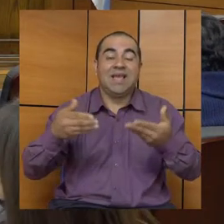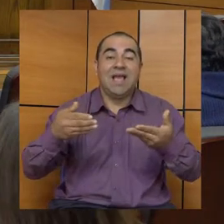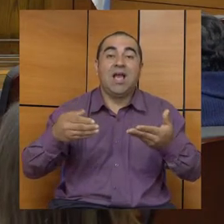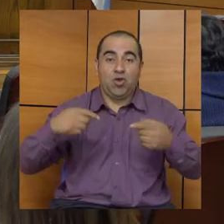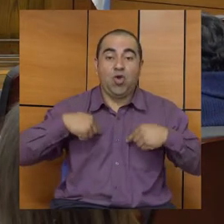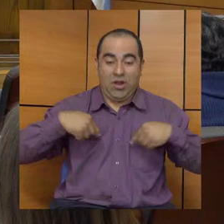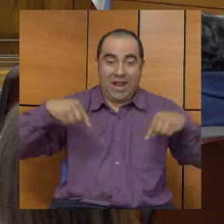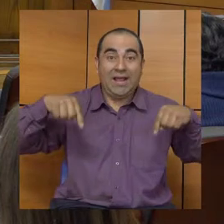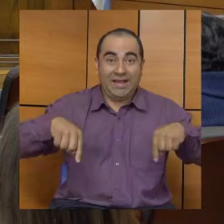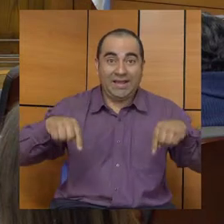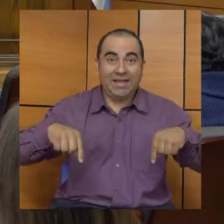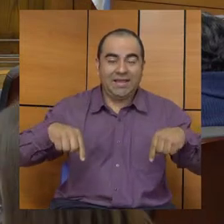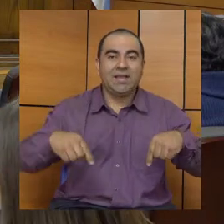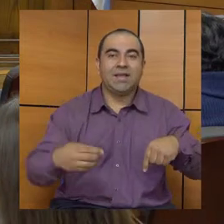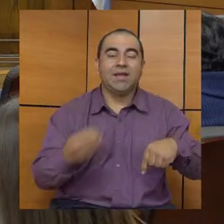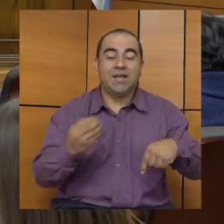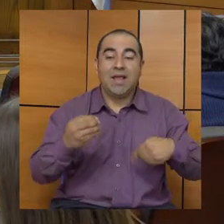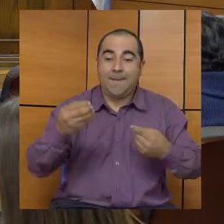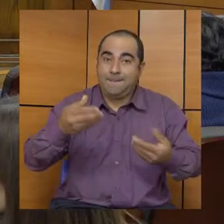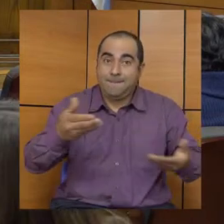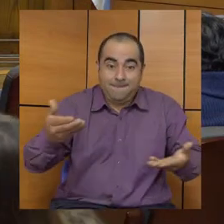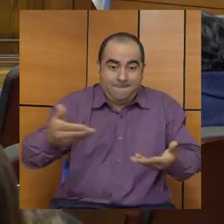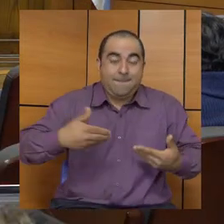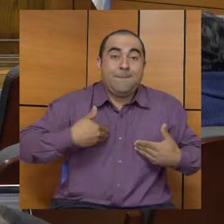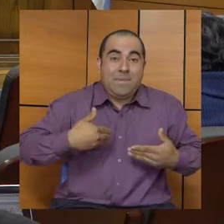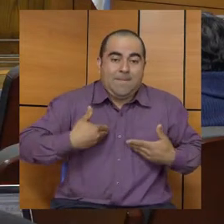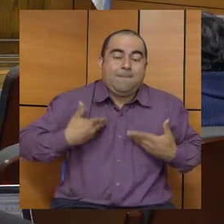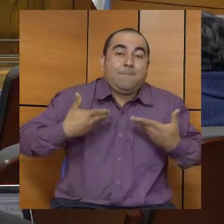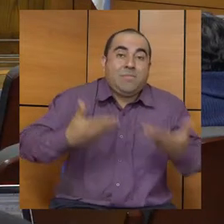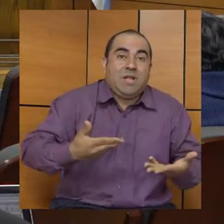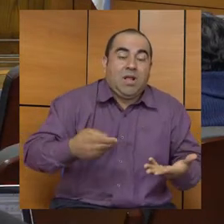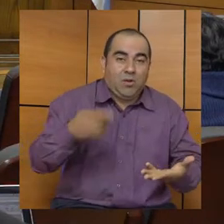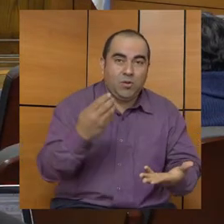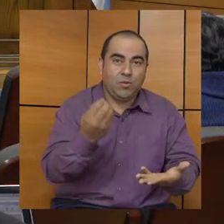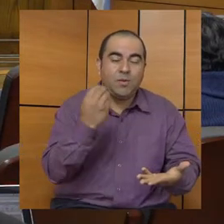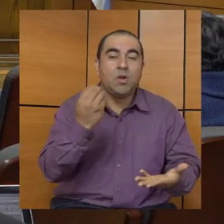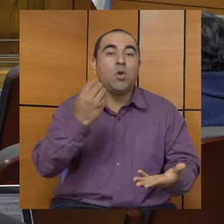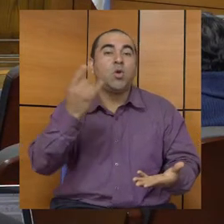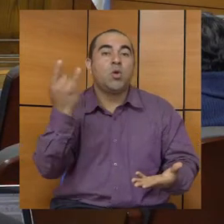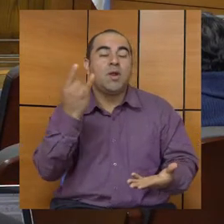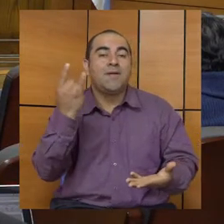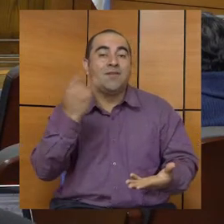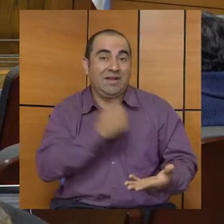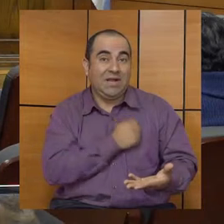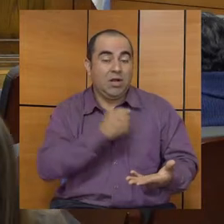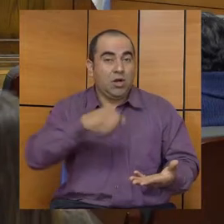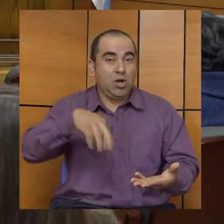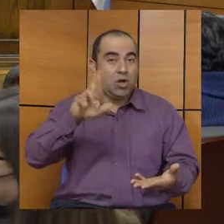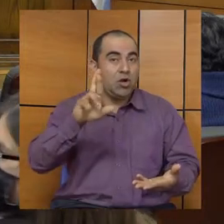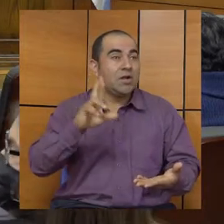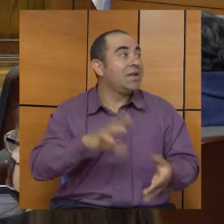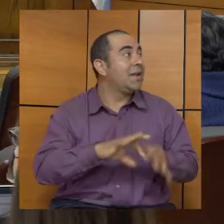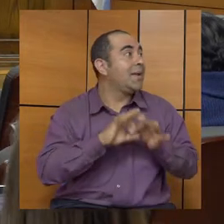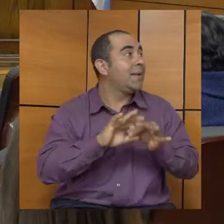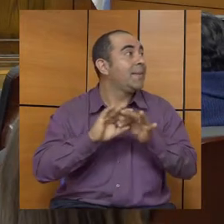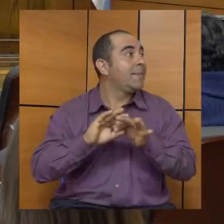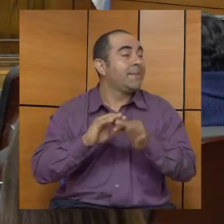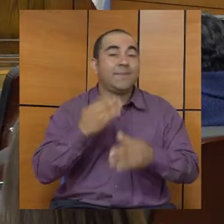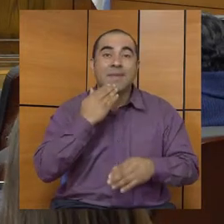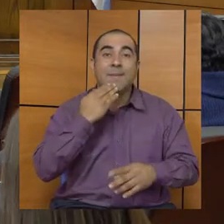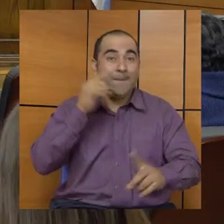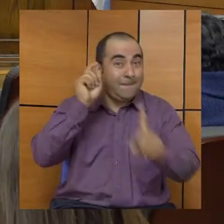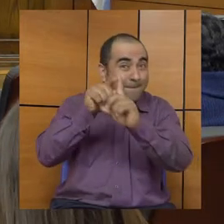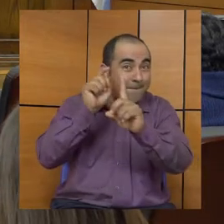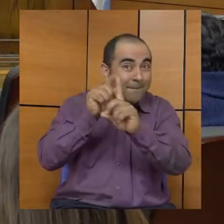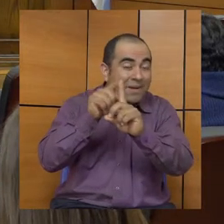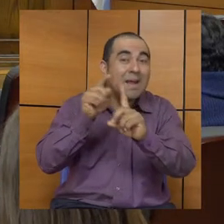¿no? Por la invitación que me hacéis desde la Universidad Católica del Norte a primero a participar